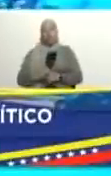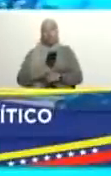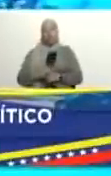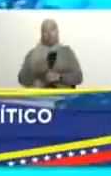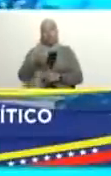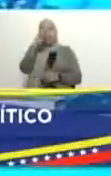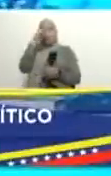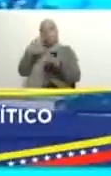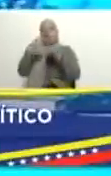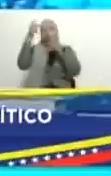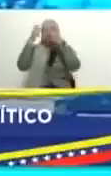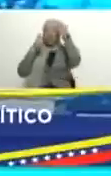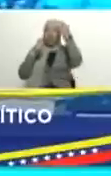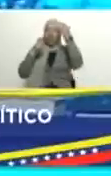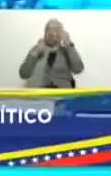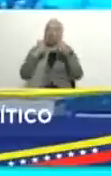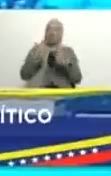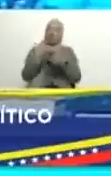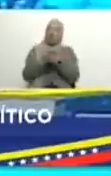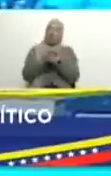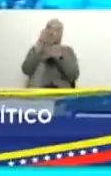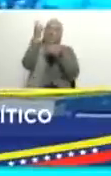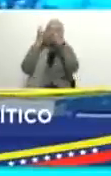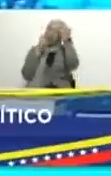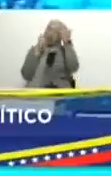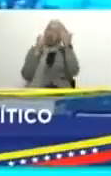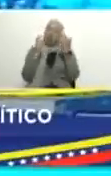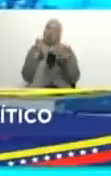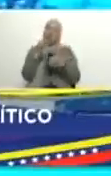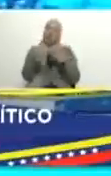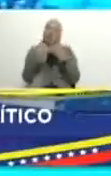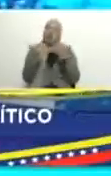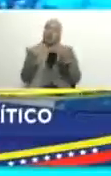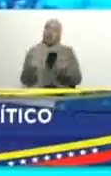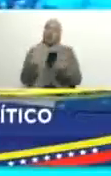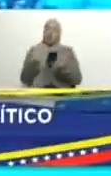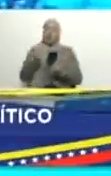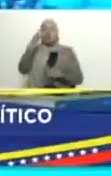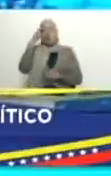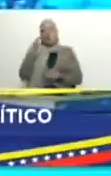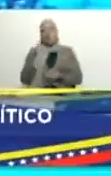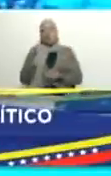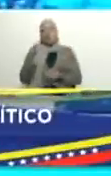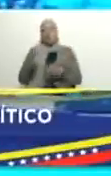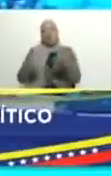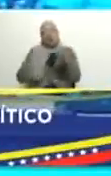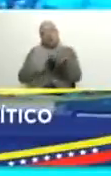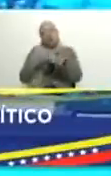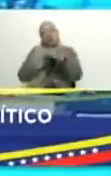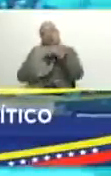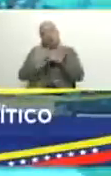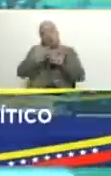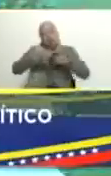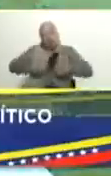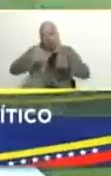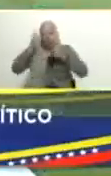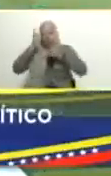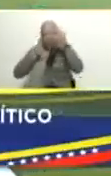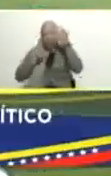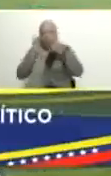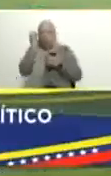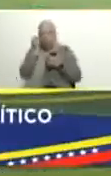rendirle homenaje y para decirle, comandante Chávez, aquí estamos sus soldados, sus soldadas, sus hijos, sus